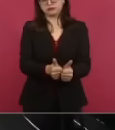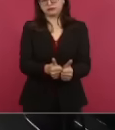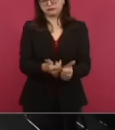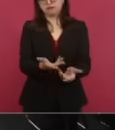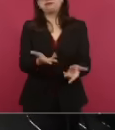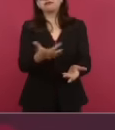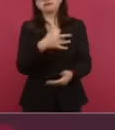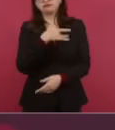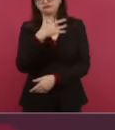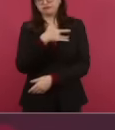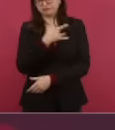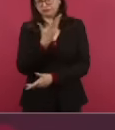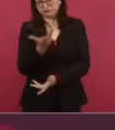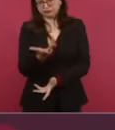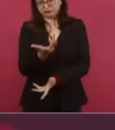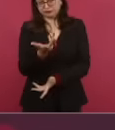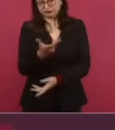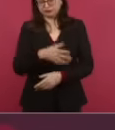porque